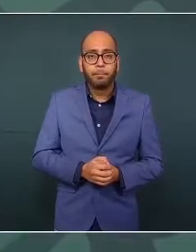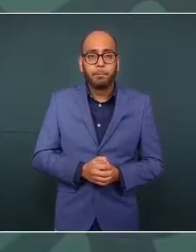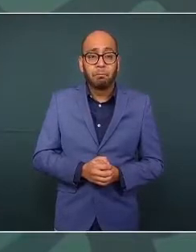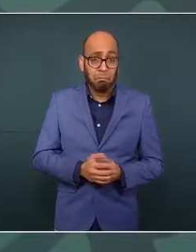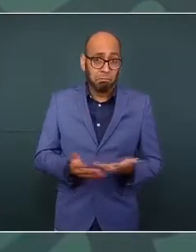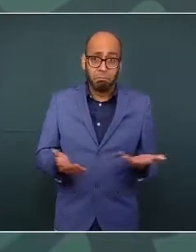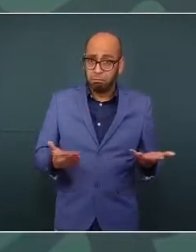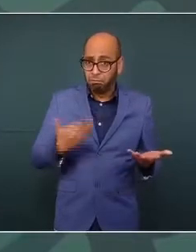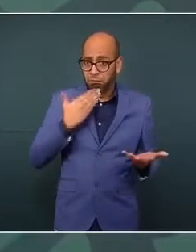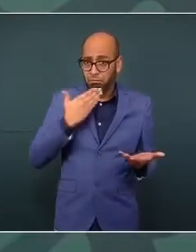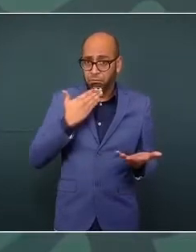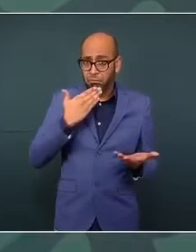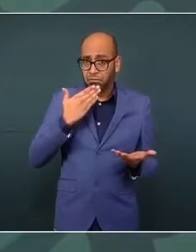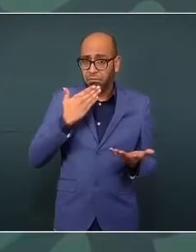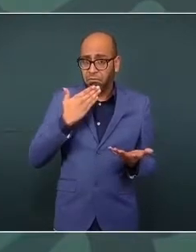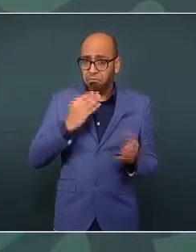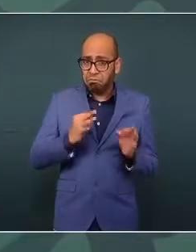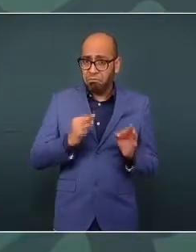eficiente